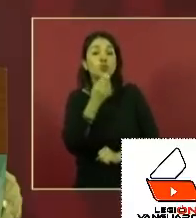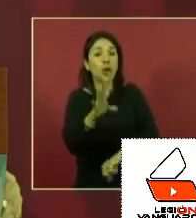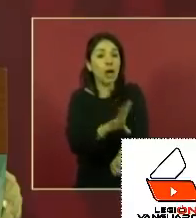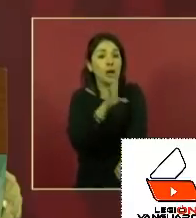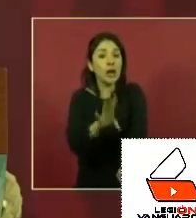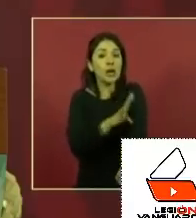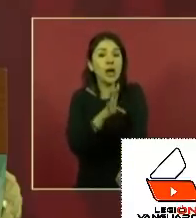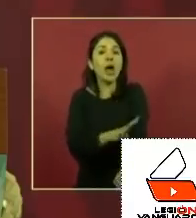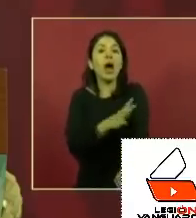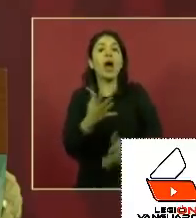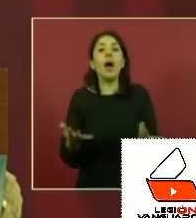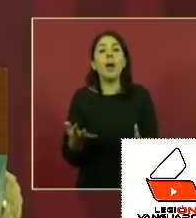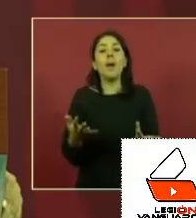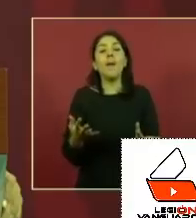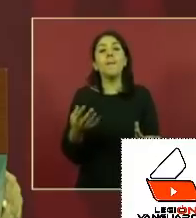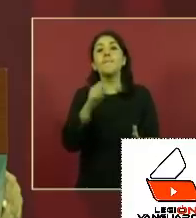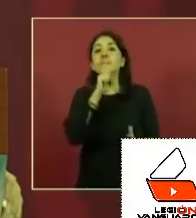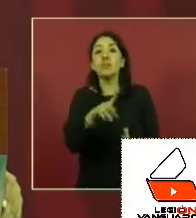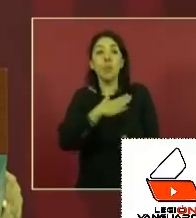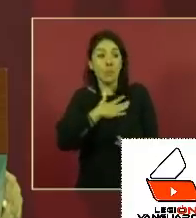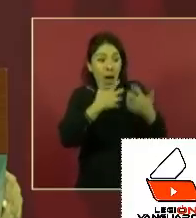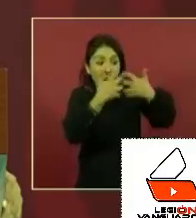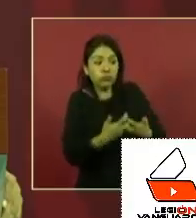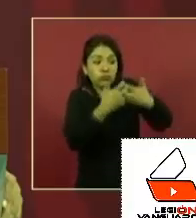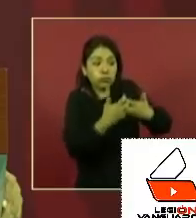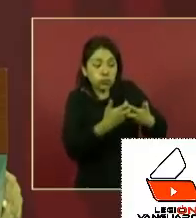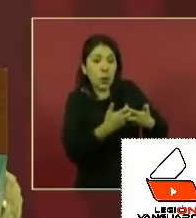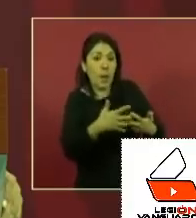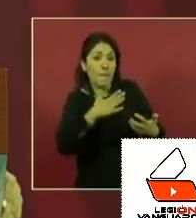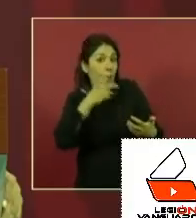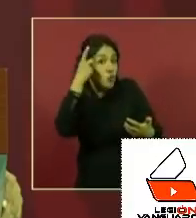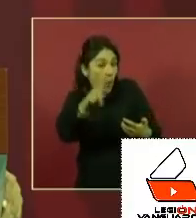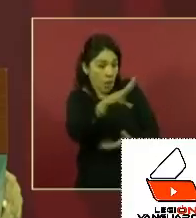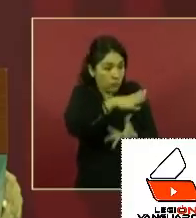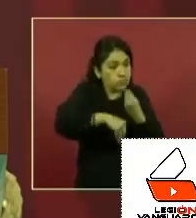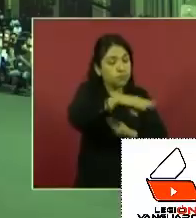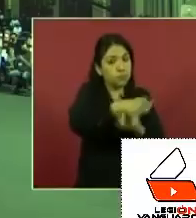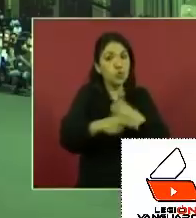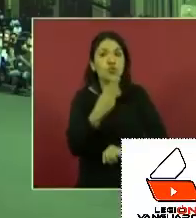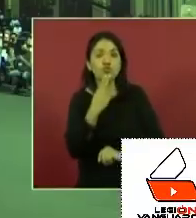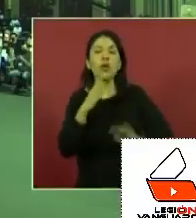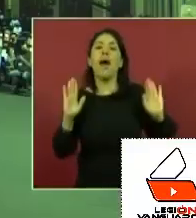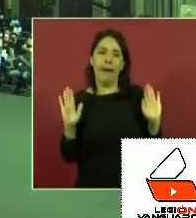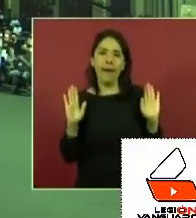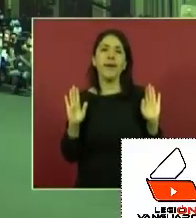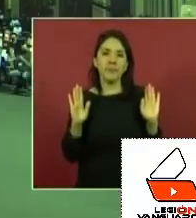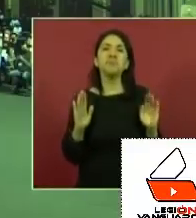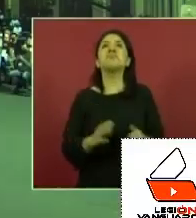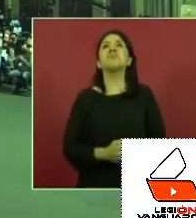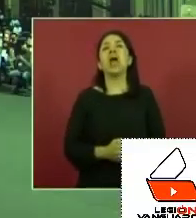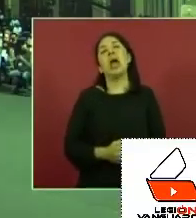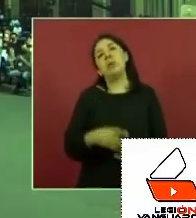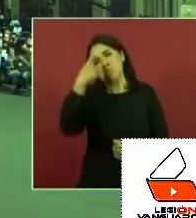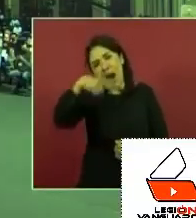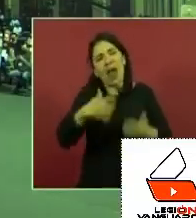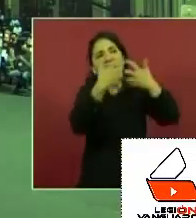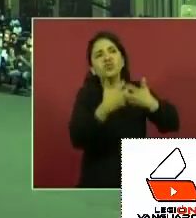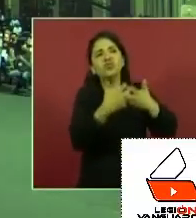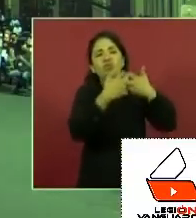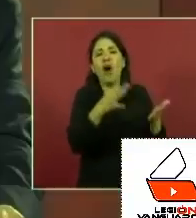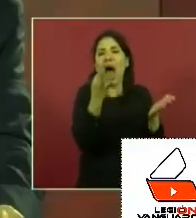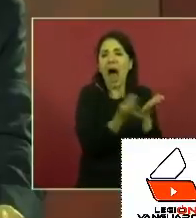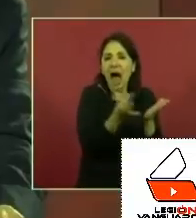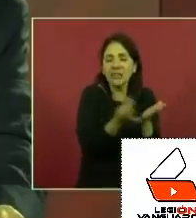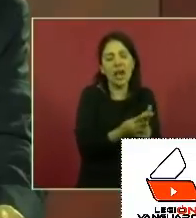la energía que produce Si se trata de una acerera De una